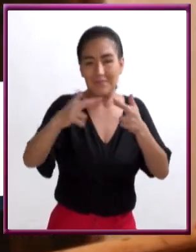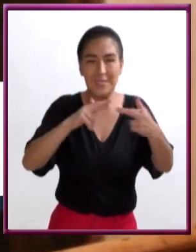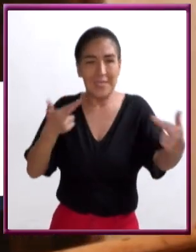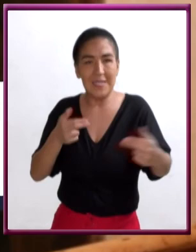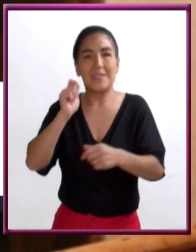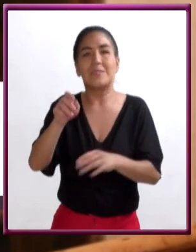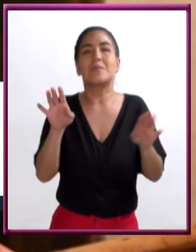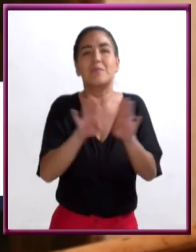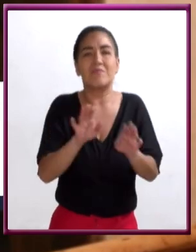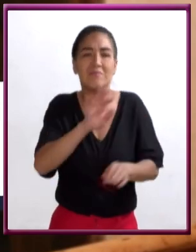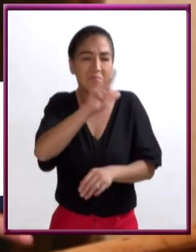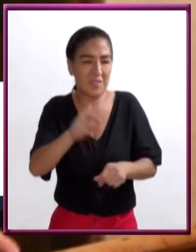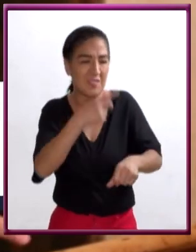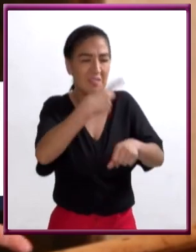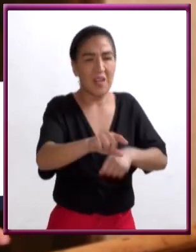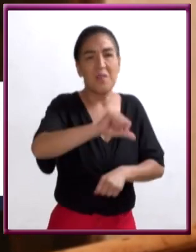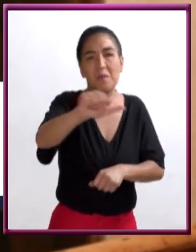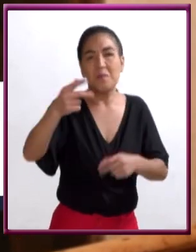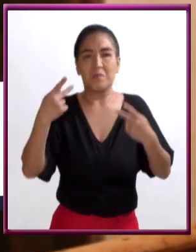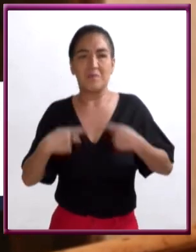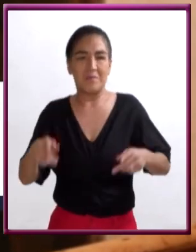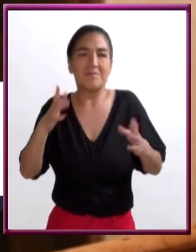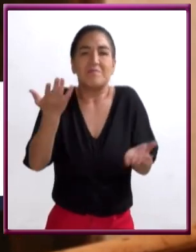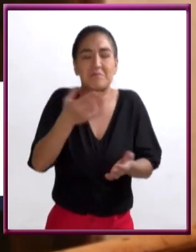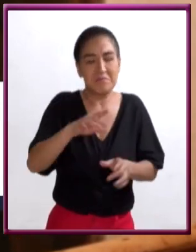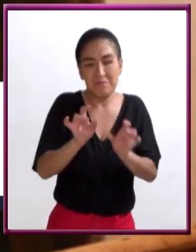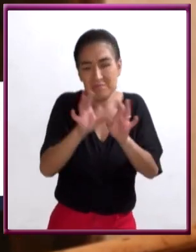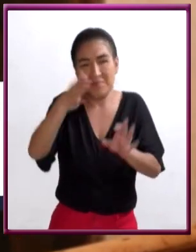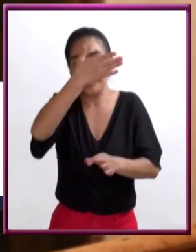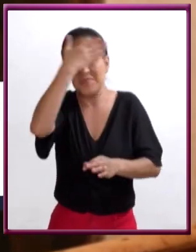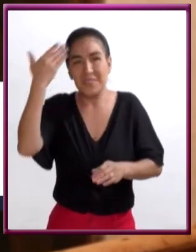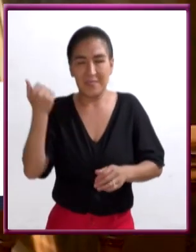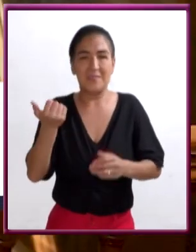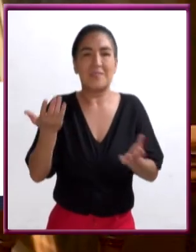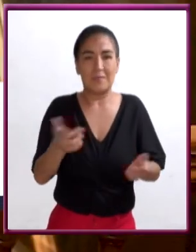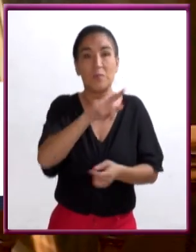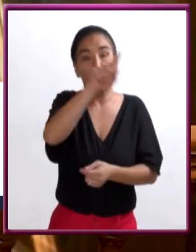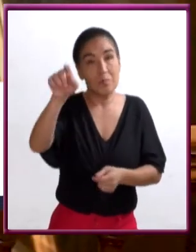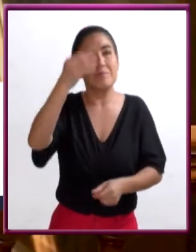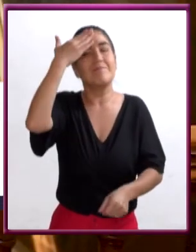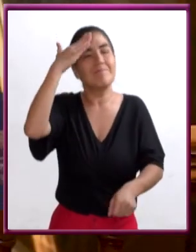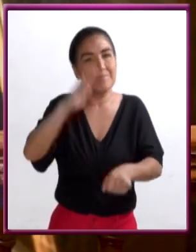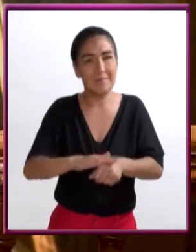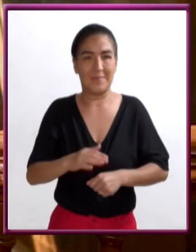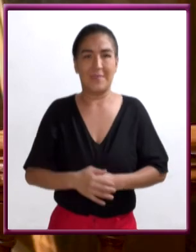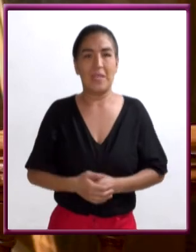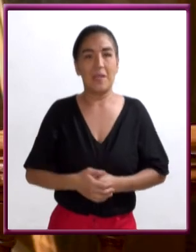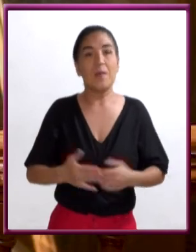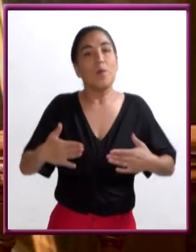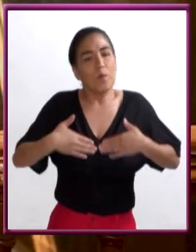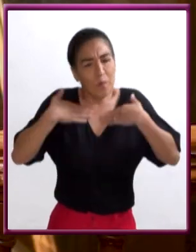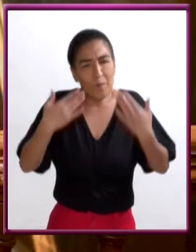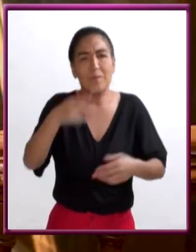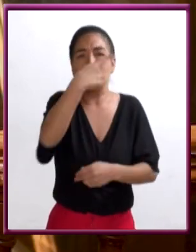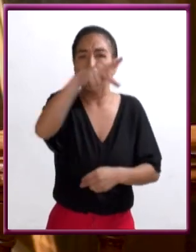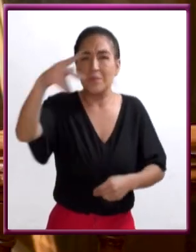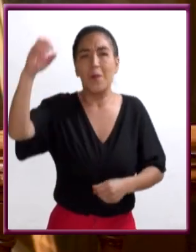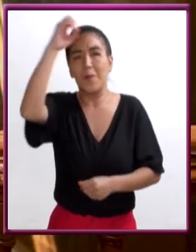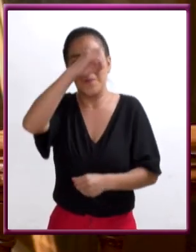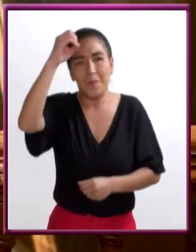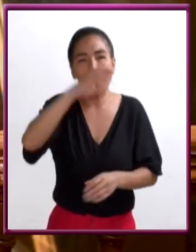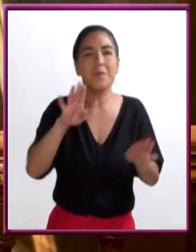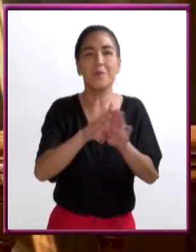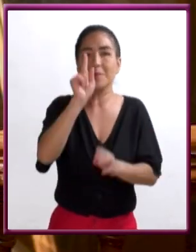relacionamos, porque podríamos estar lastimando a otros sin ser conscientes de ello. Recuerda lo siguiente, confía en tu